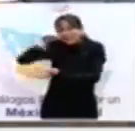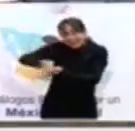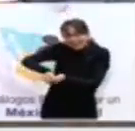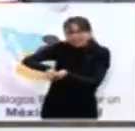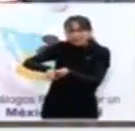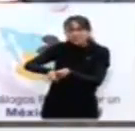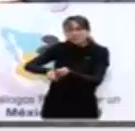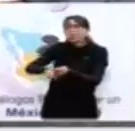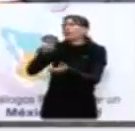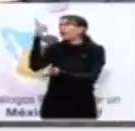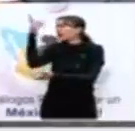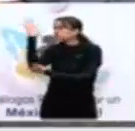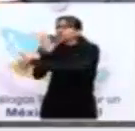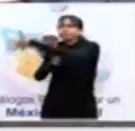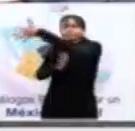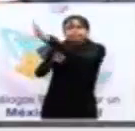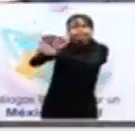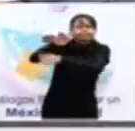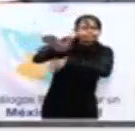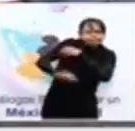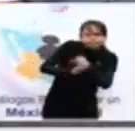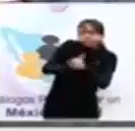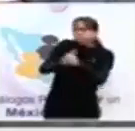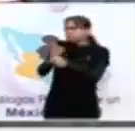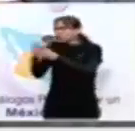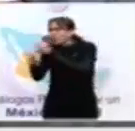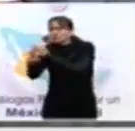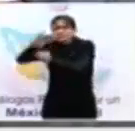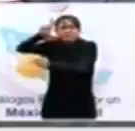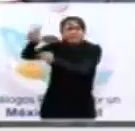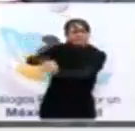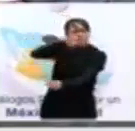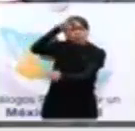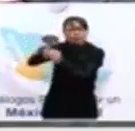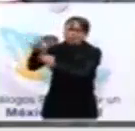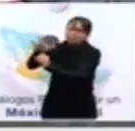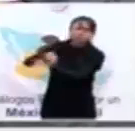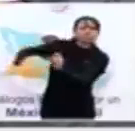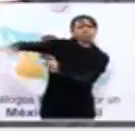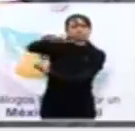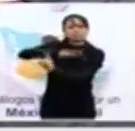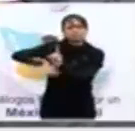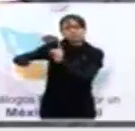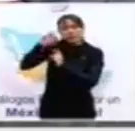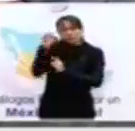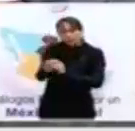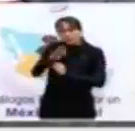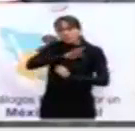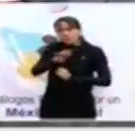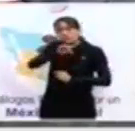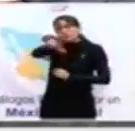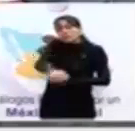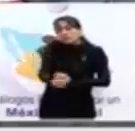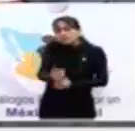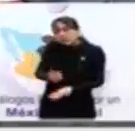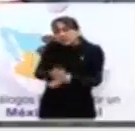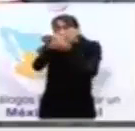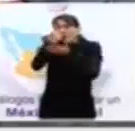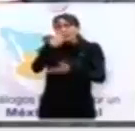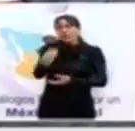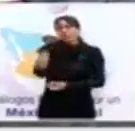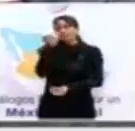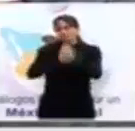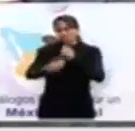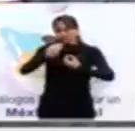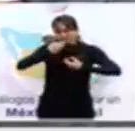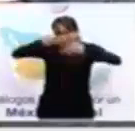la agrobiodiversidad que garantizará en el futuro la alimentación, la medicina, la